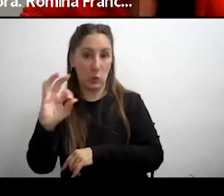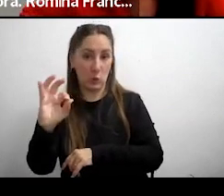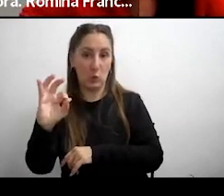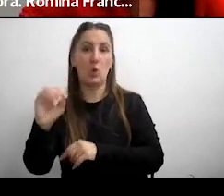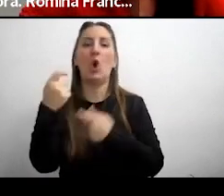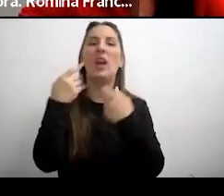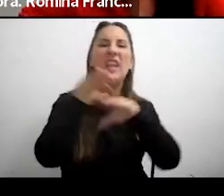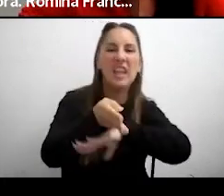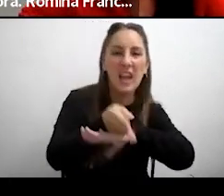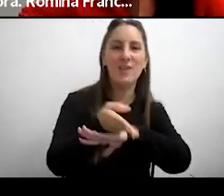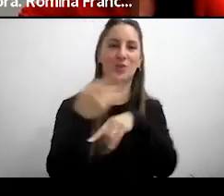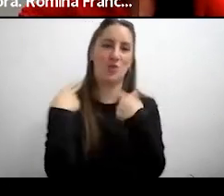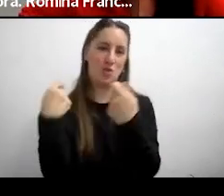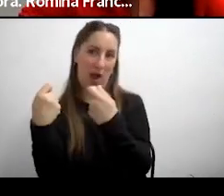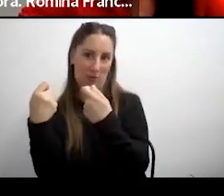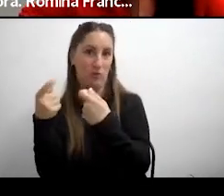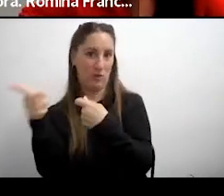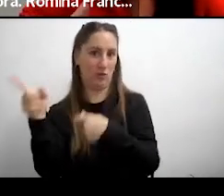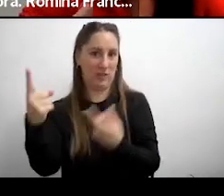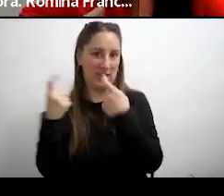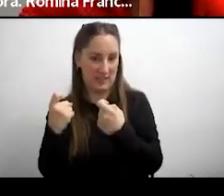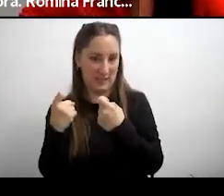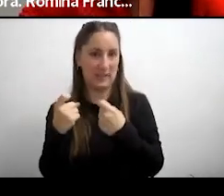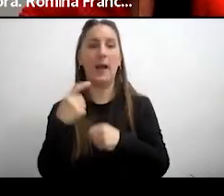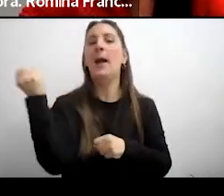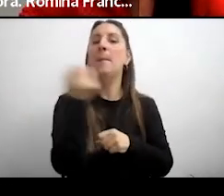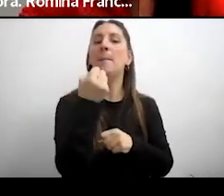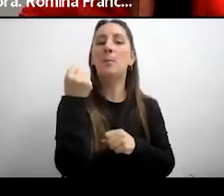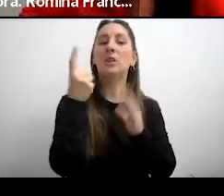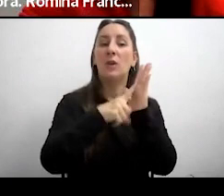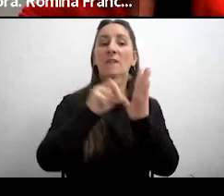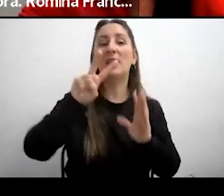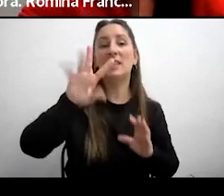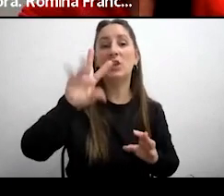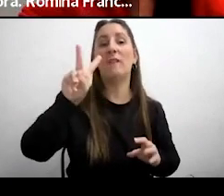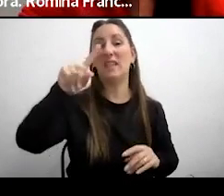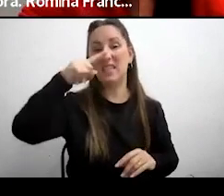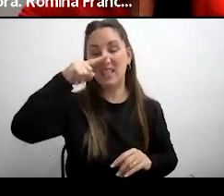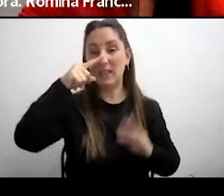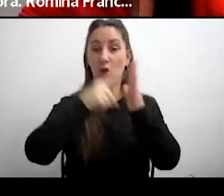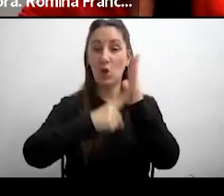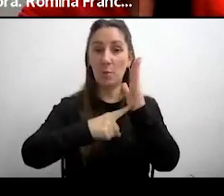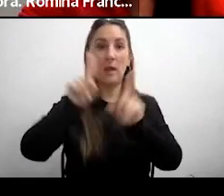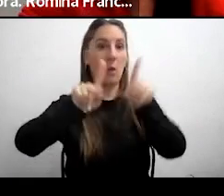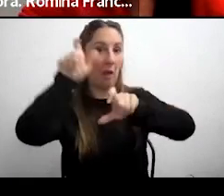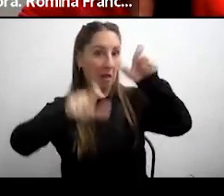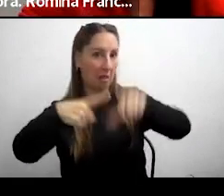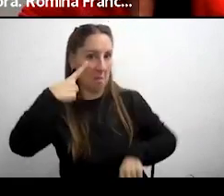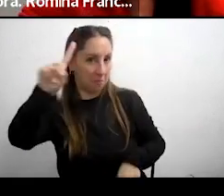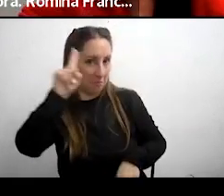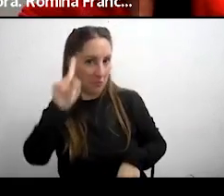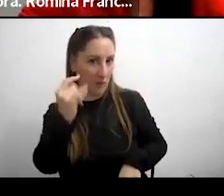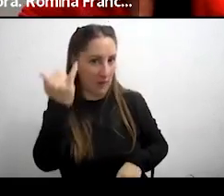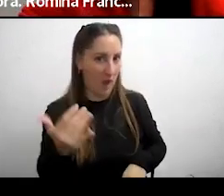gastos. Pero tener muy en cuenta esta norma, la 2527, que algunos desconocen y que